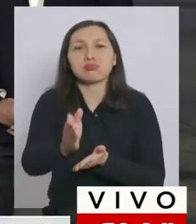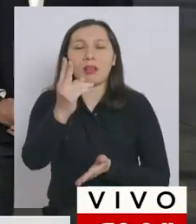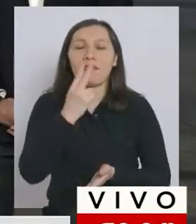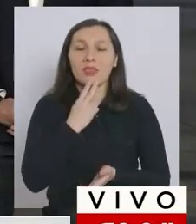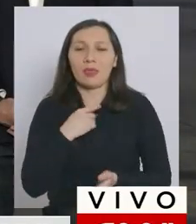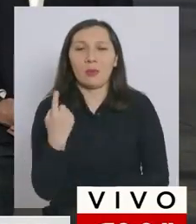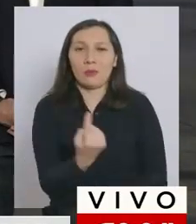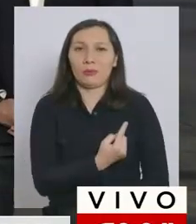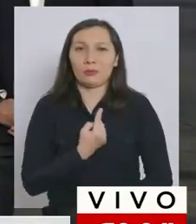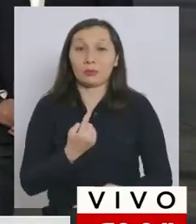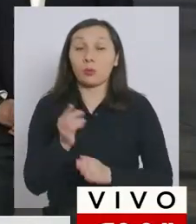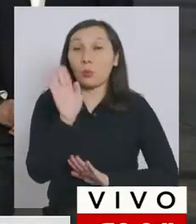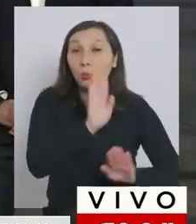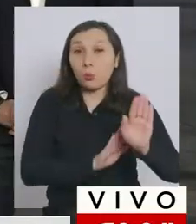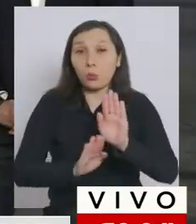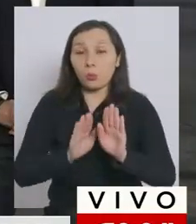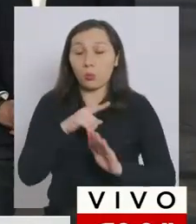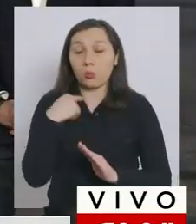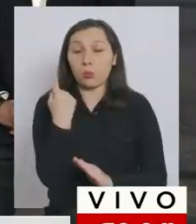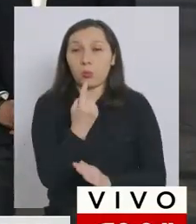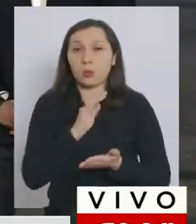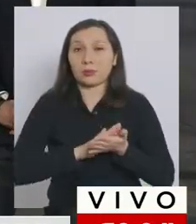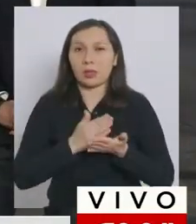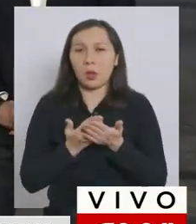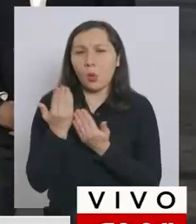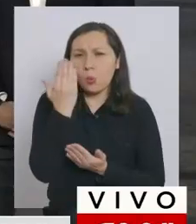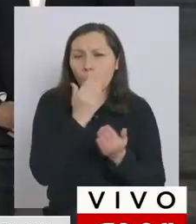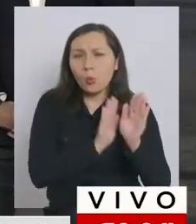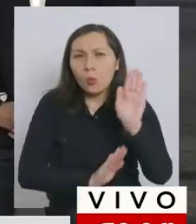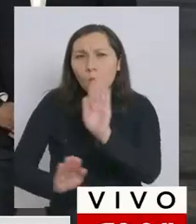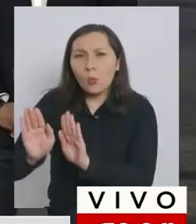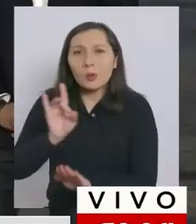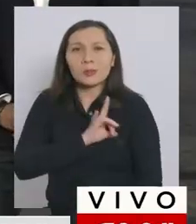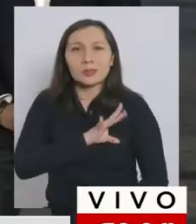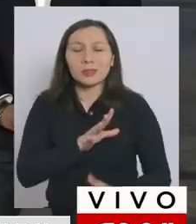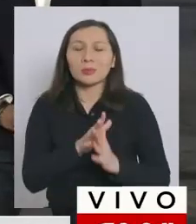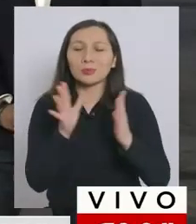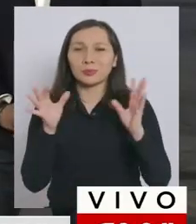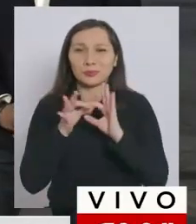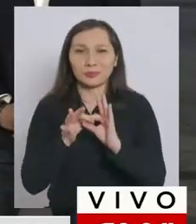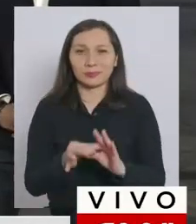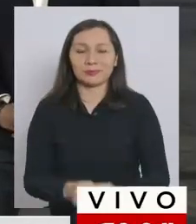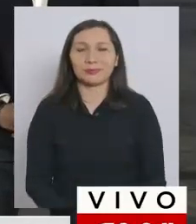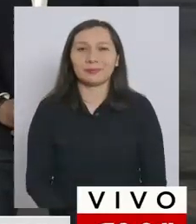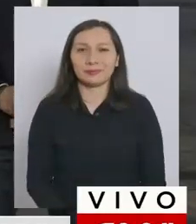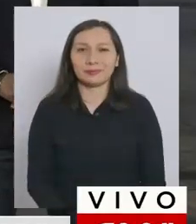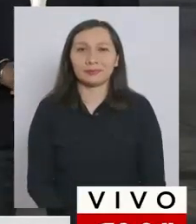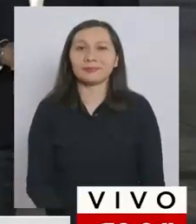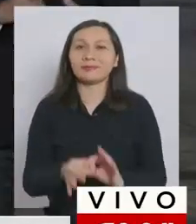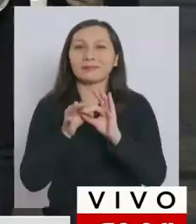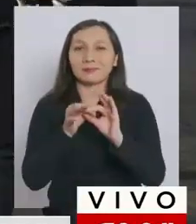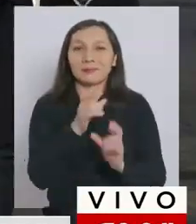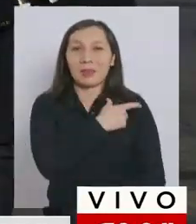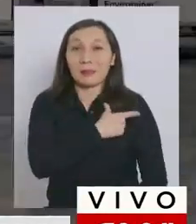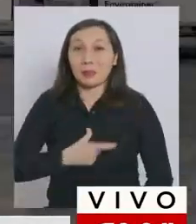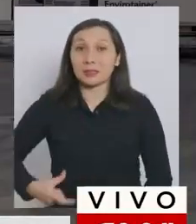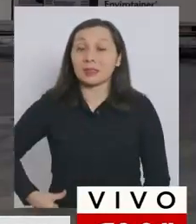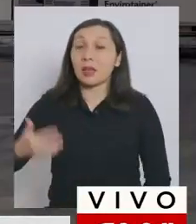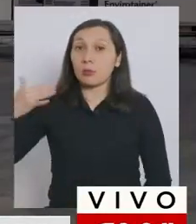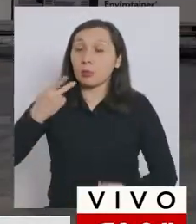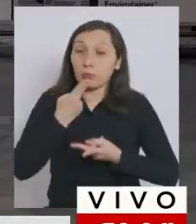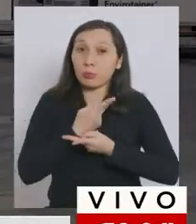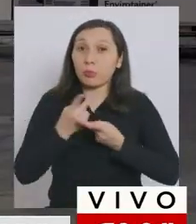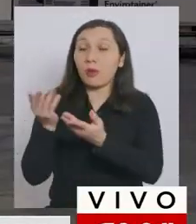vidas cuidemos nuestra salud cuidemos chile muchas gracias muchas gracias presidente estaba el